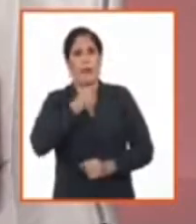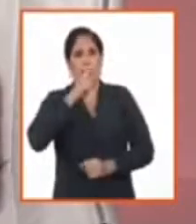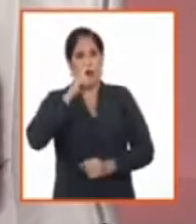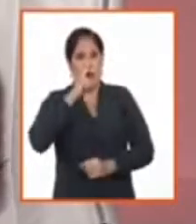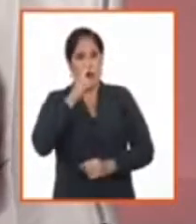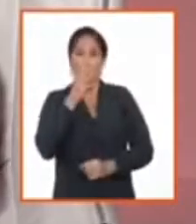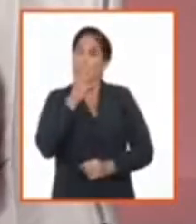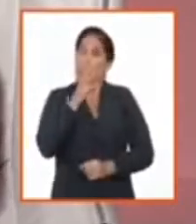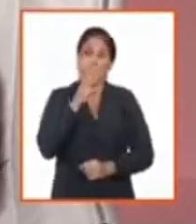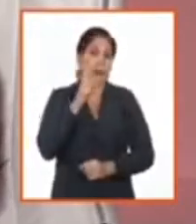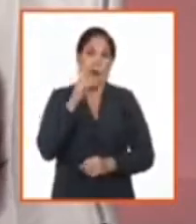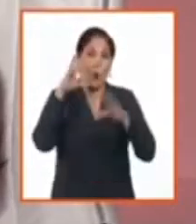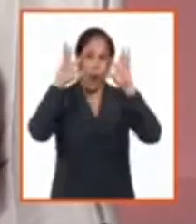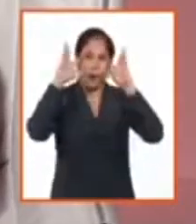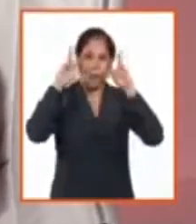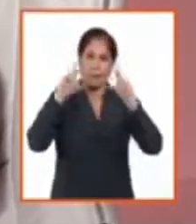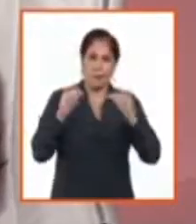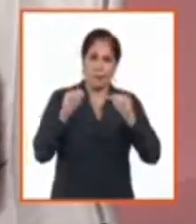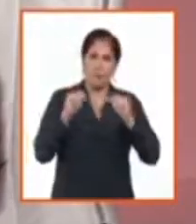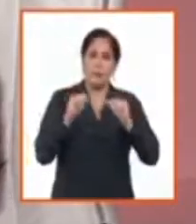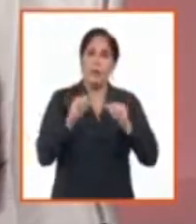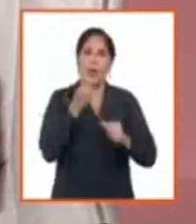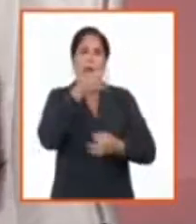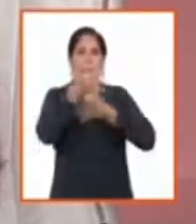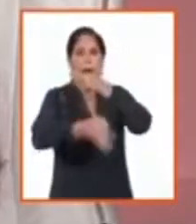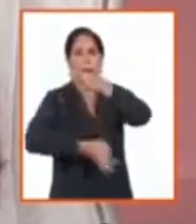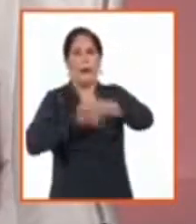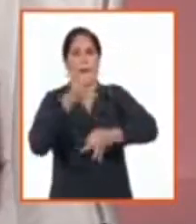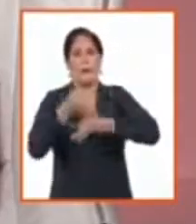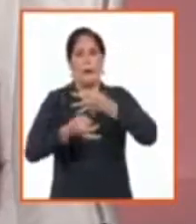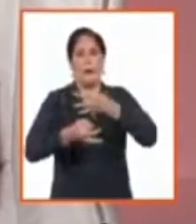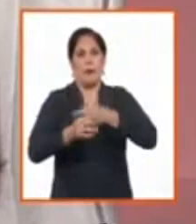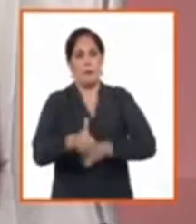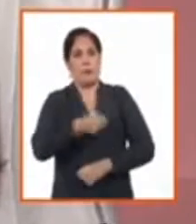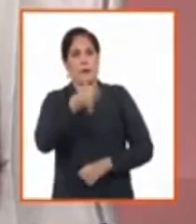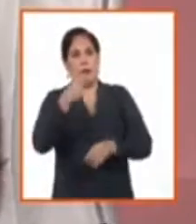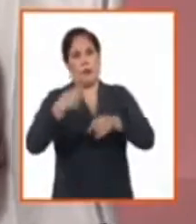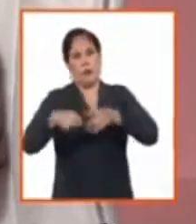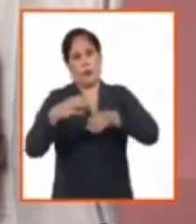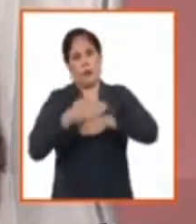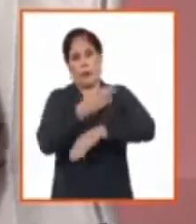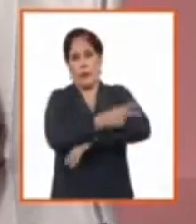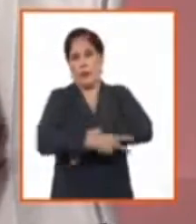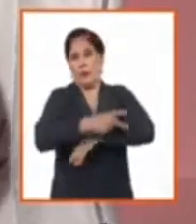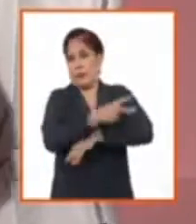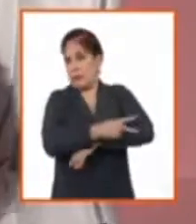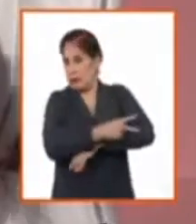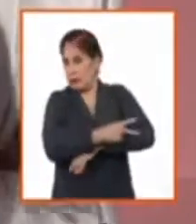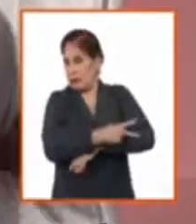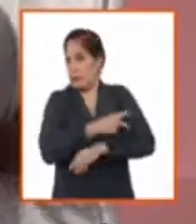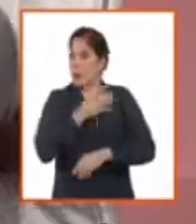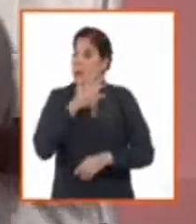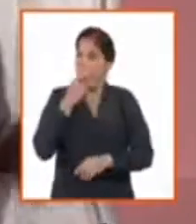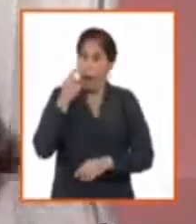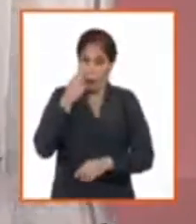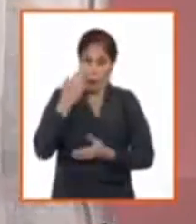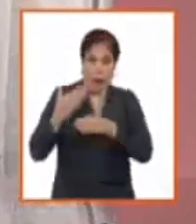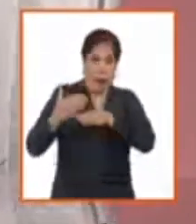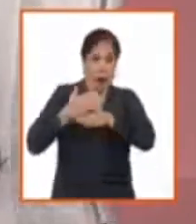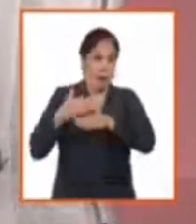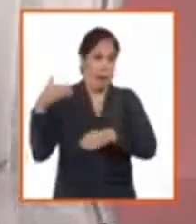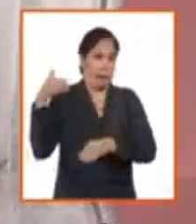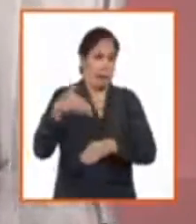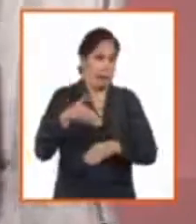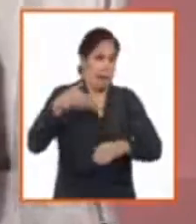no oyeron prácticamente lo que dijeron estos gobiernos hay que ver no hay solución lo último que yo estaba viendo antes de venir para acá